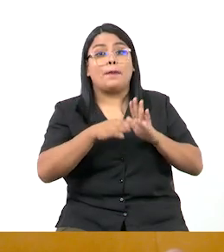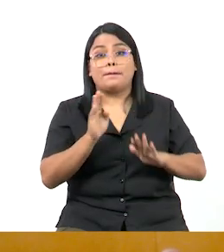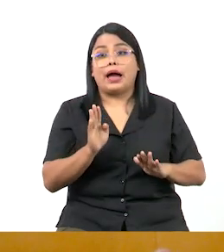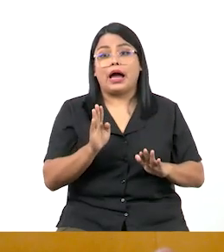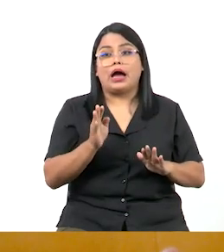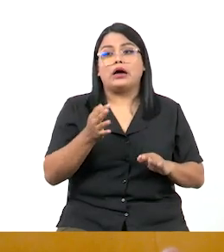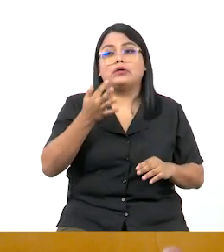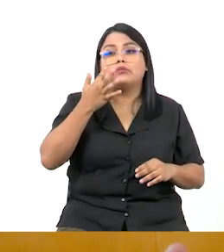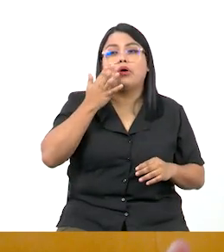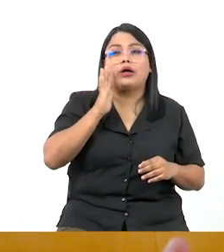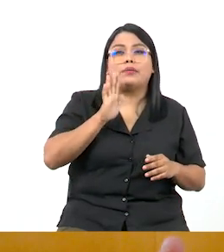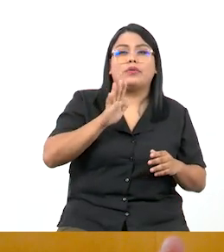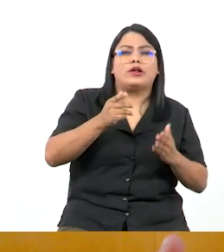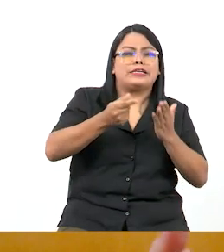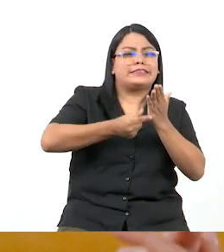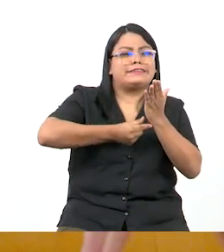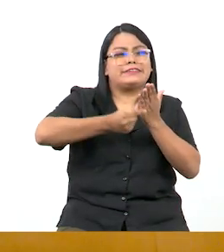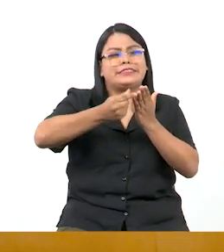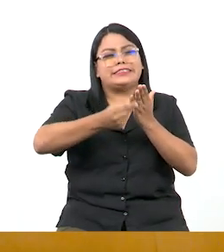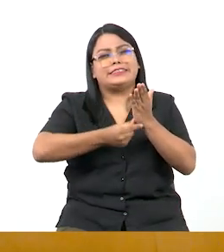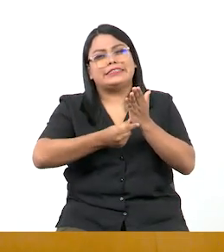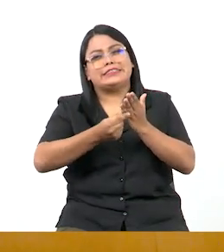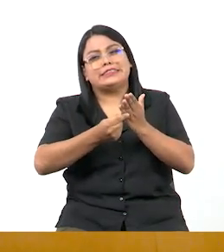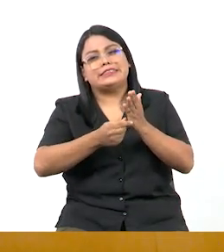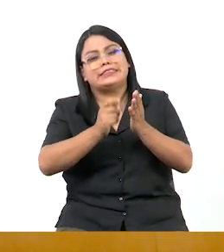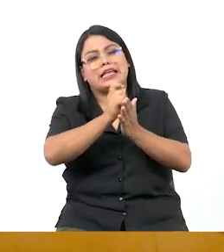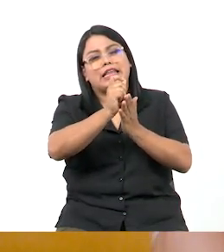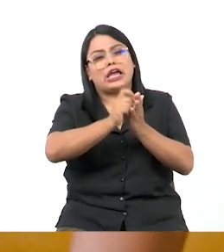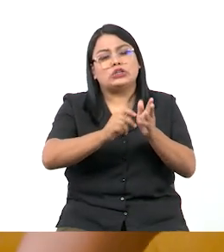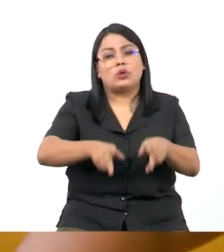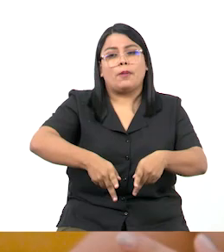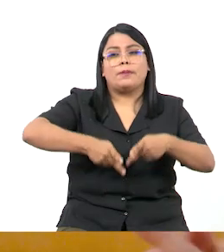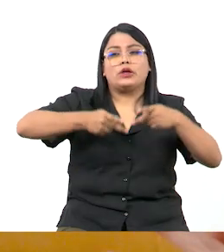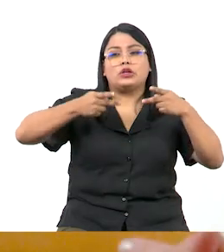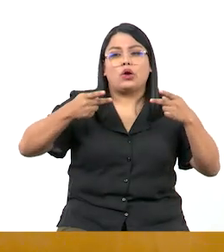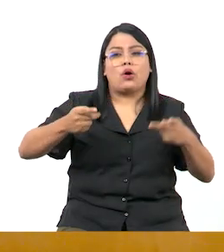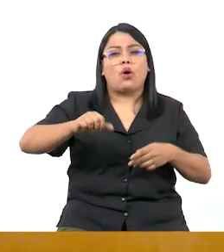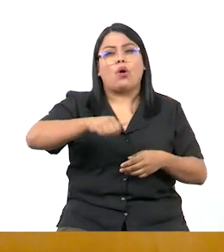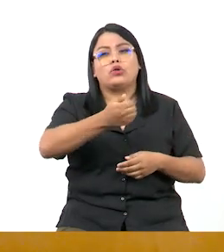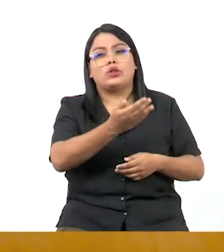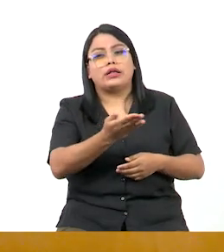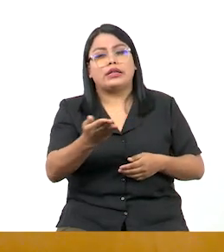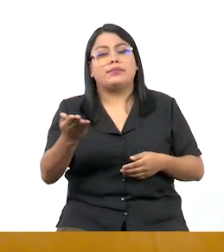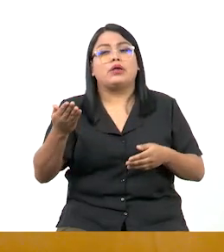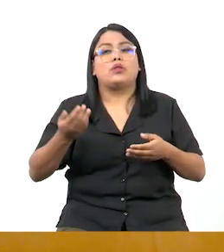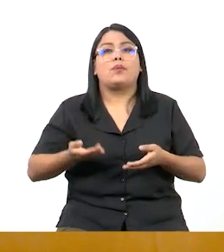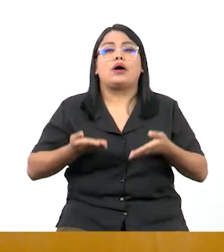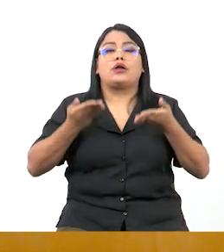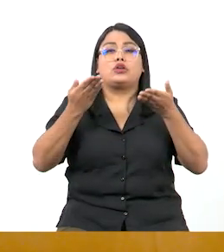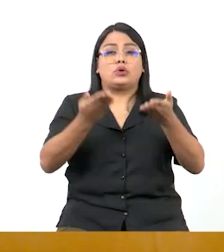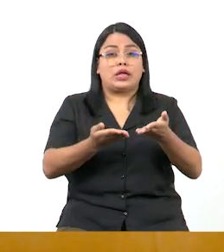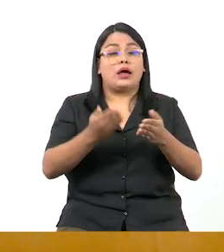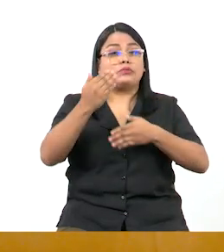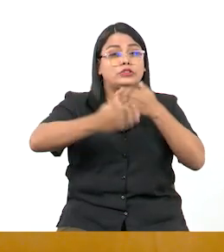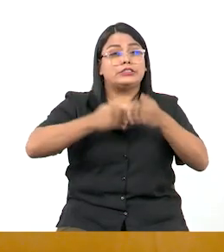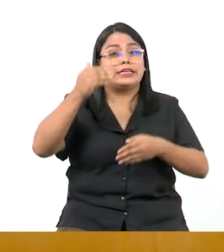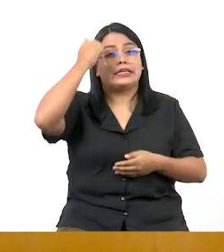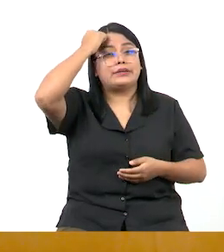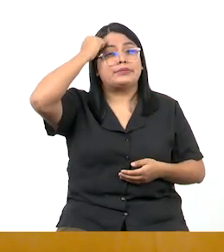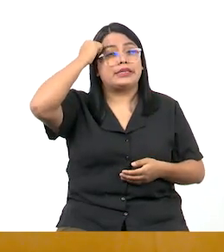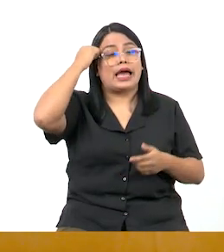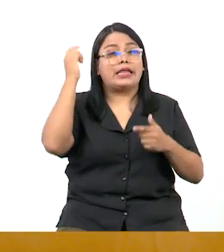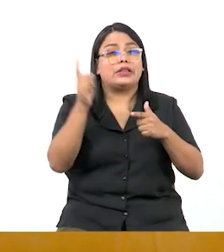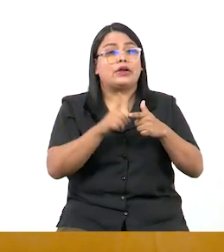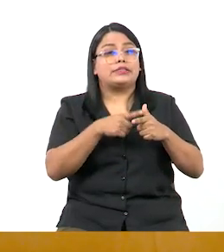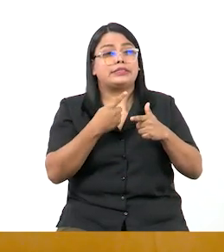a necesitar elementos adicionales, como revistas, algunos textos, periódicos y otros elementos para contribuir al